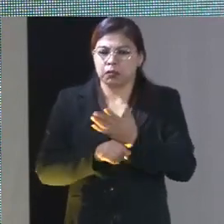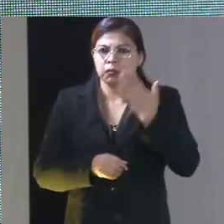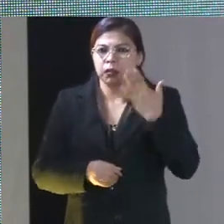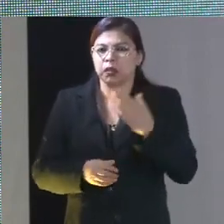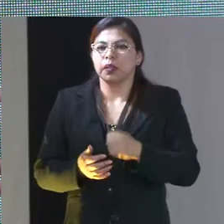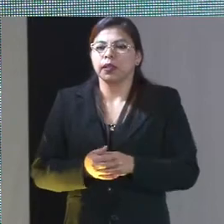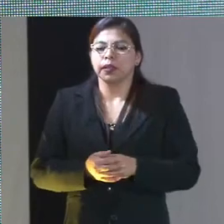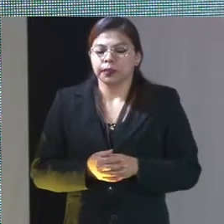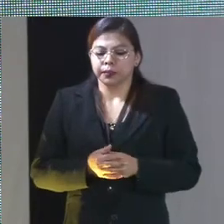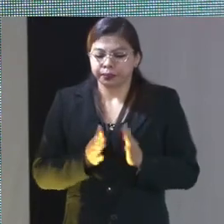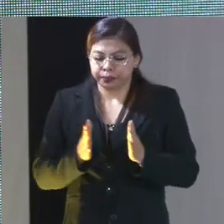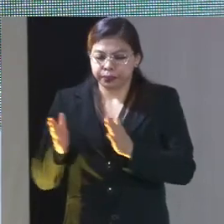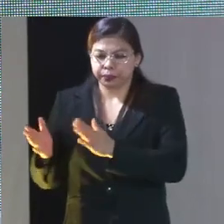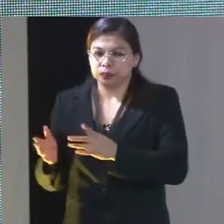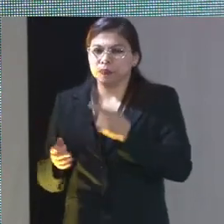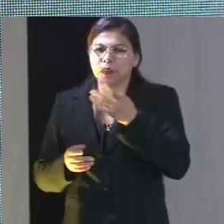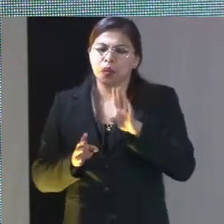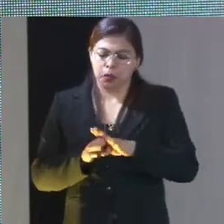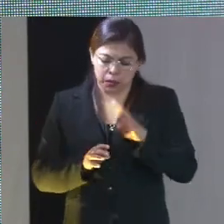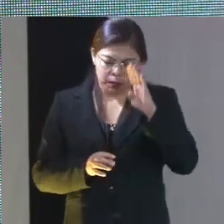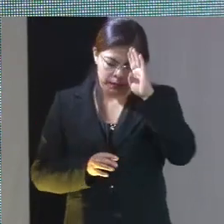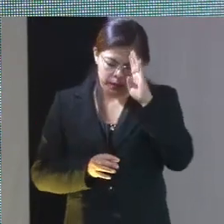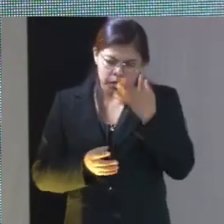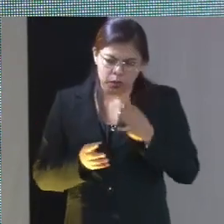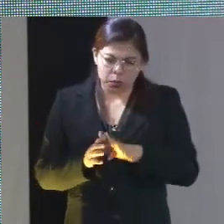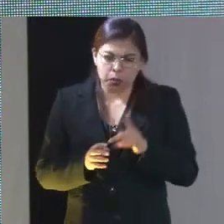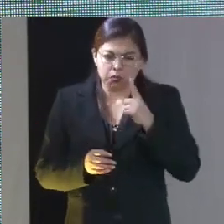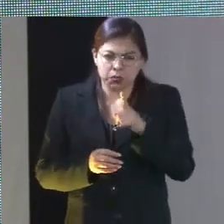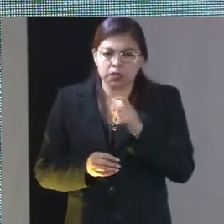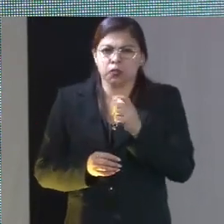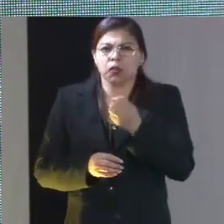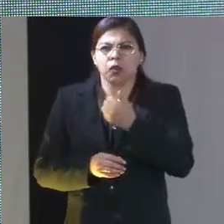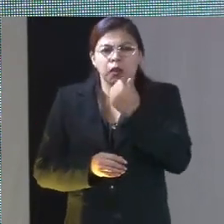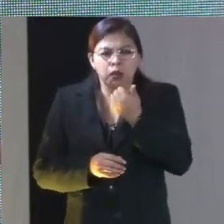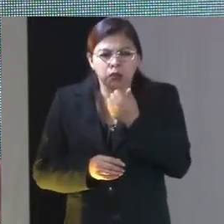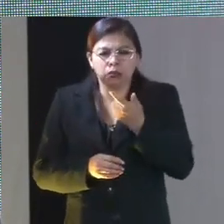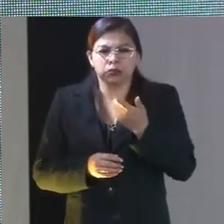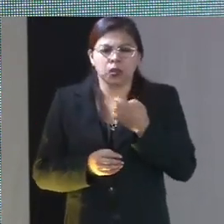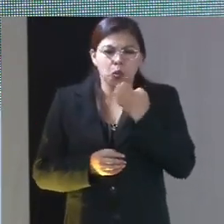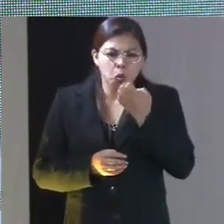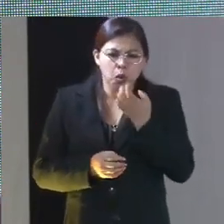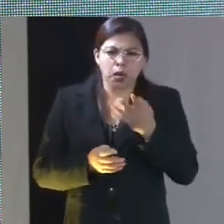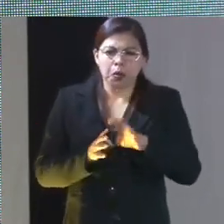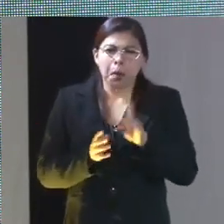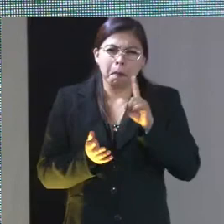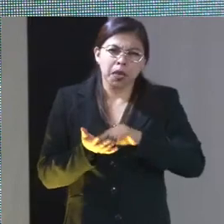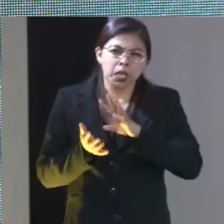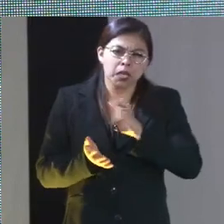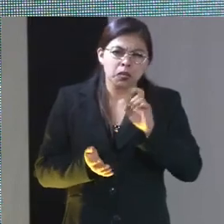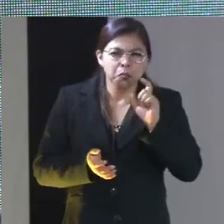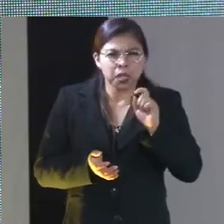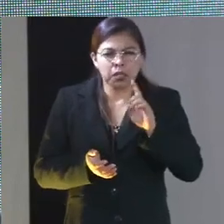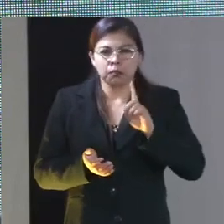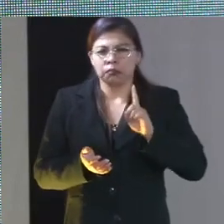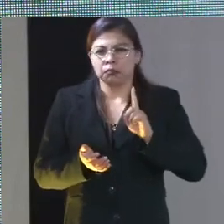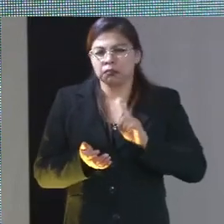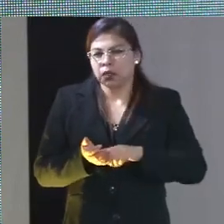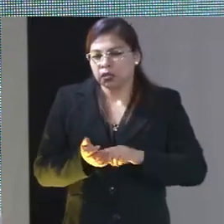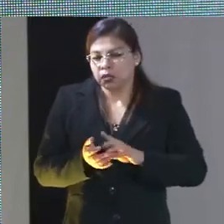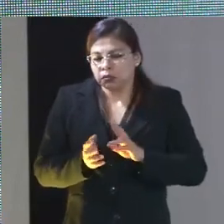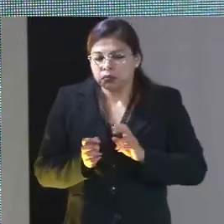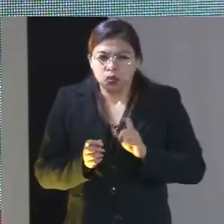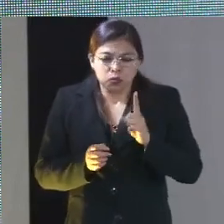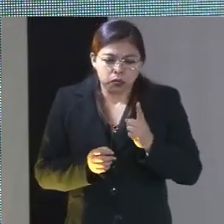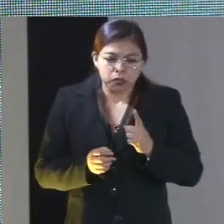lado, la reinterpretación académica de lo sucedido entre 1520 y 1521,